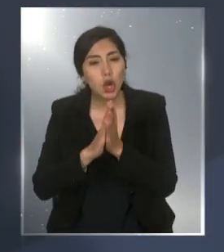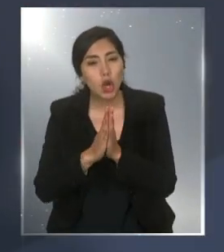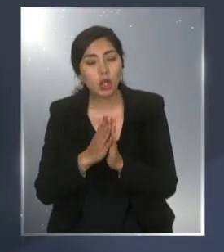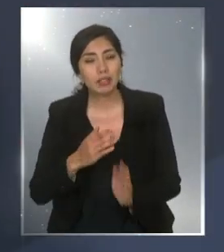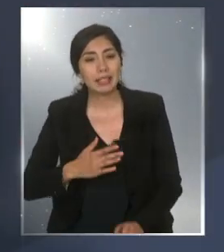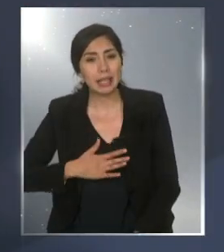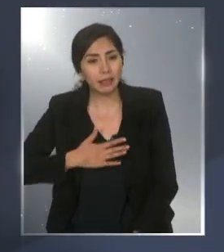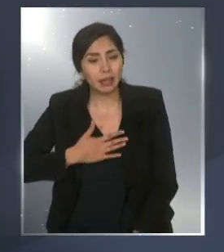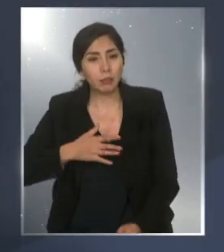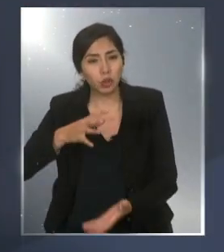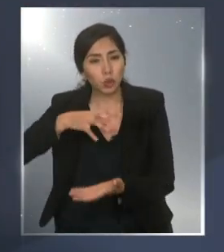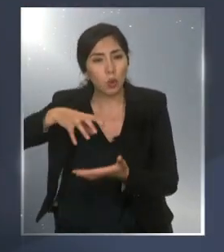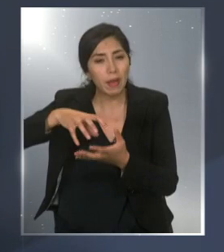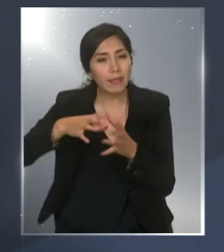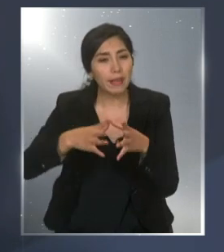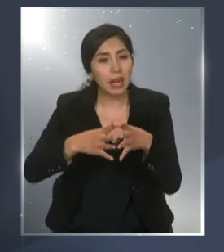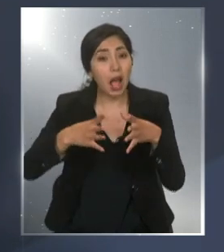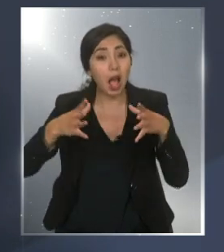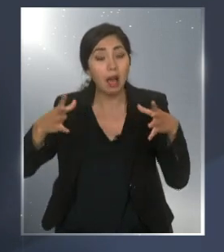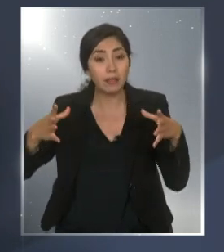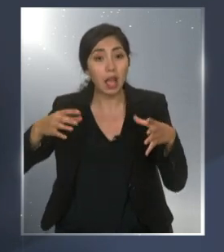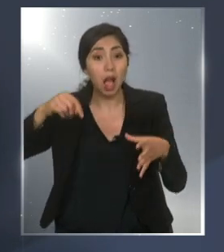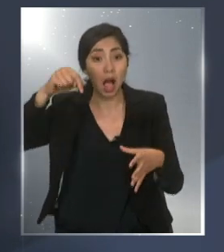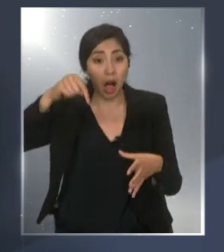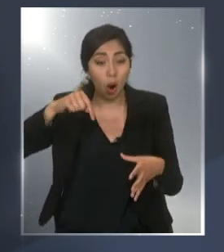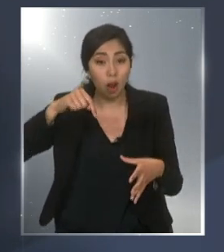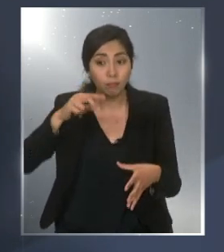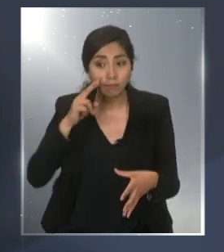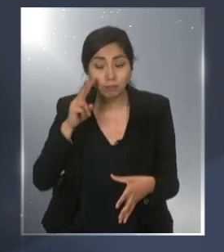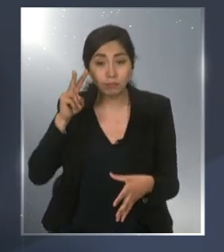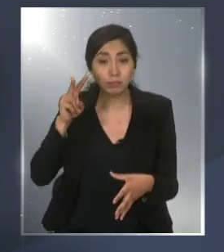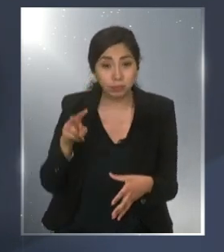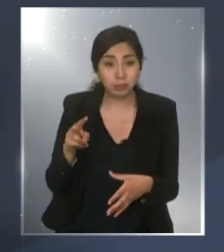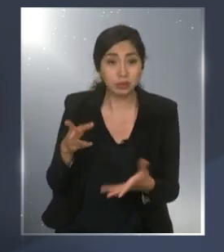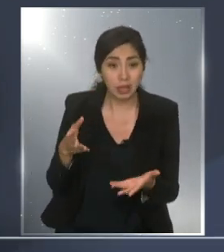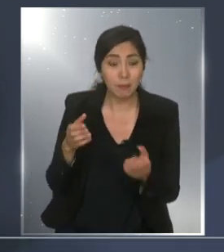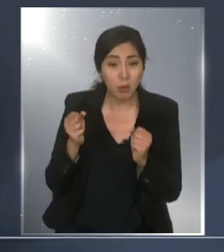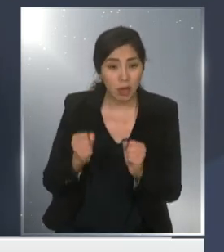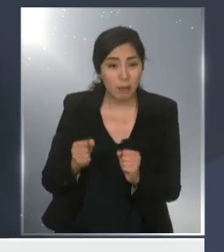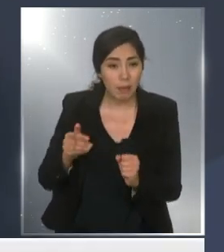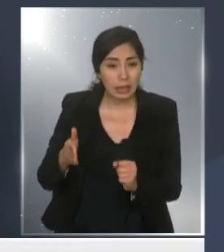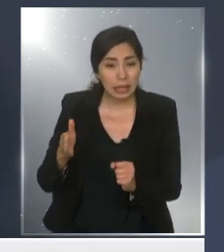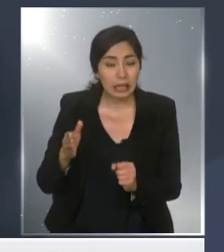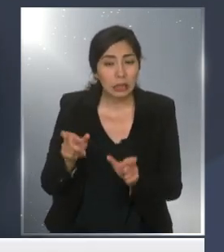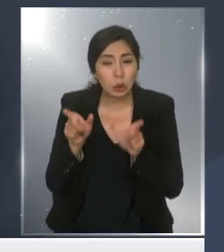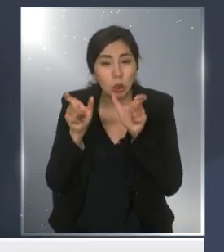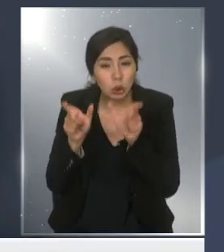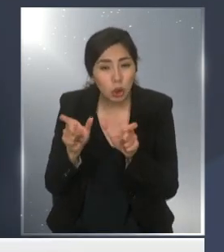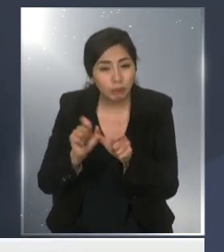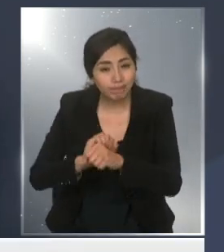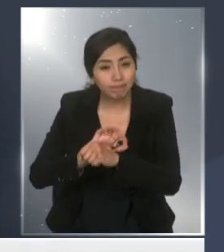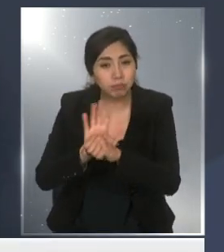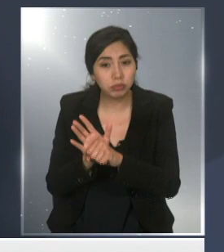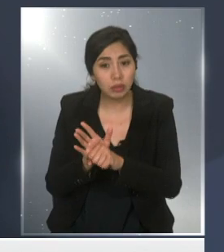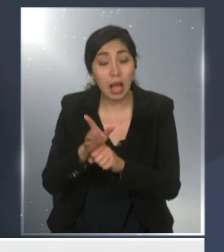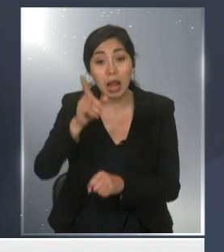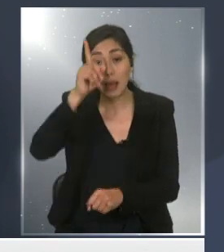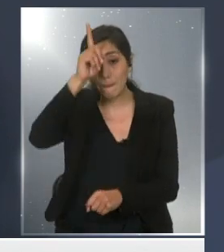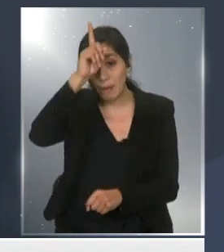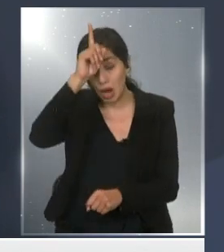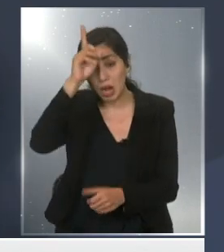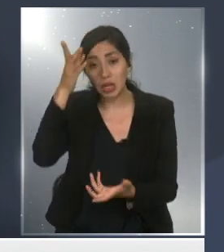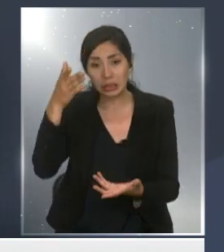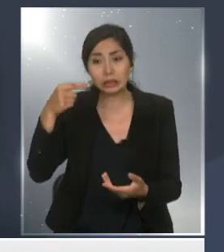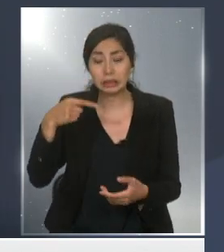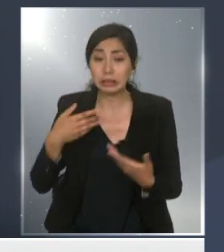grandes ciudades, las áreas urbanas, son ahora el escenario donde veremos si podemos mantener la pandemia bajo control en Alemania, como lo hemos